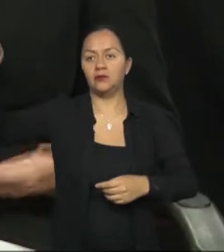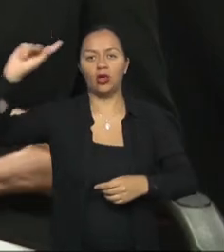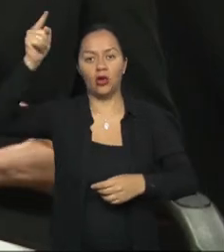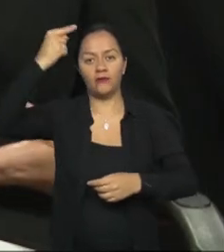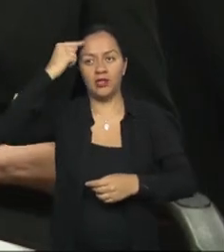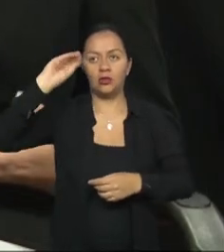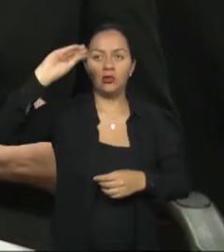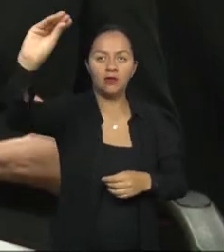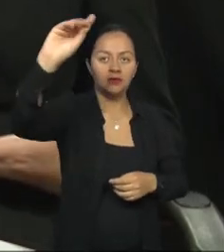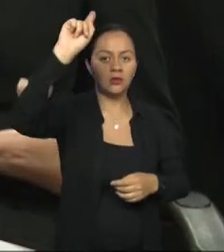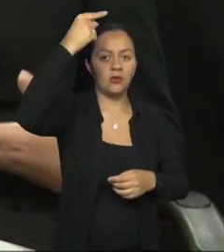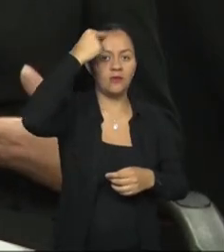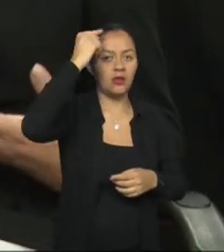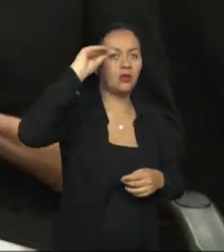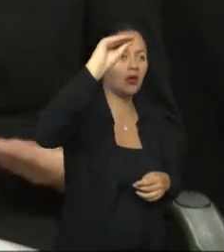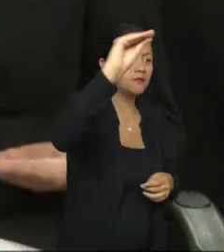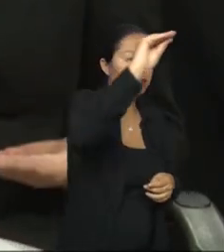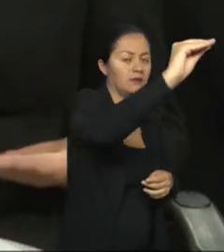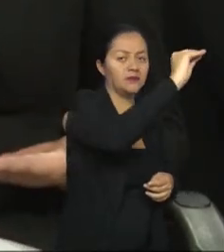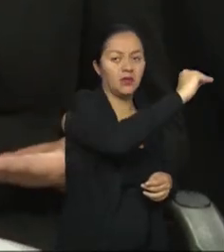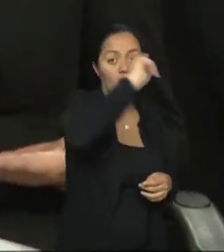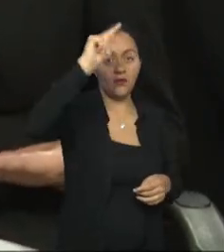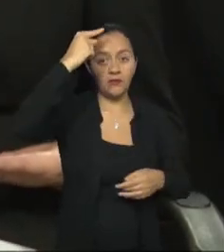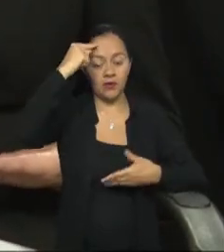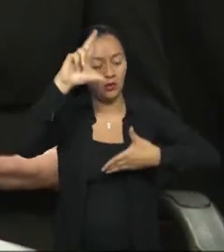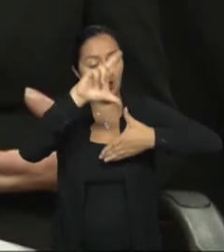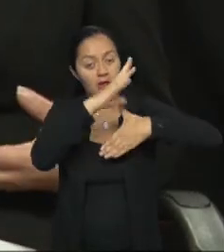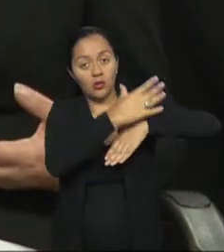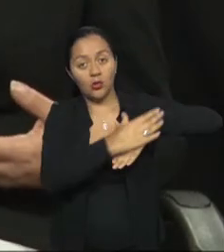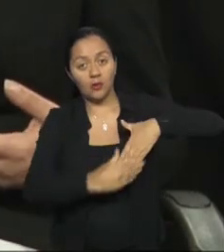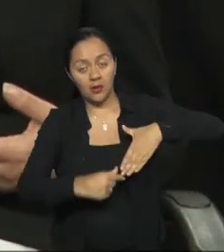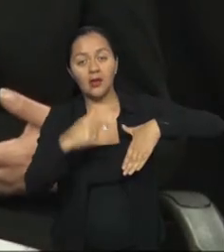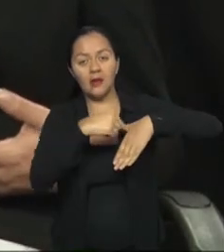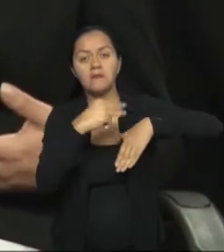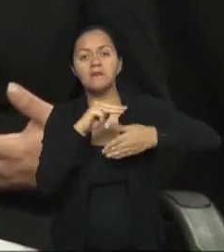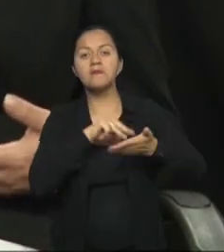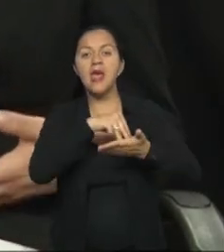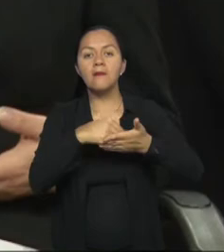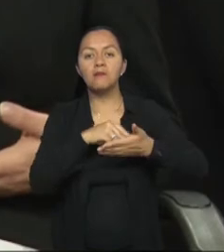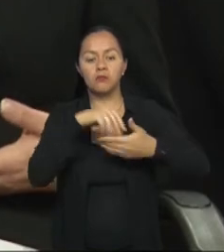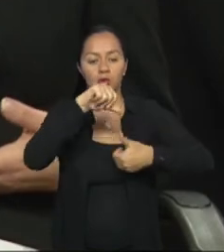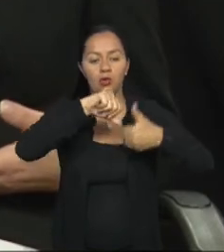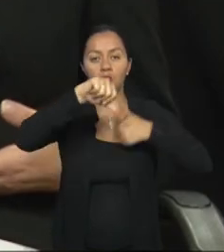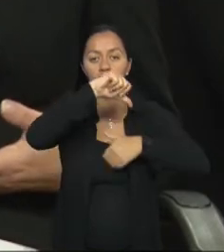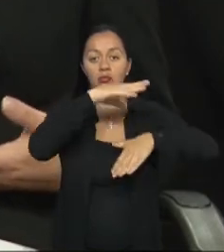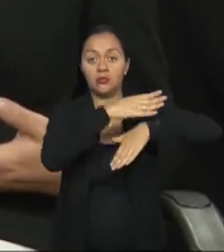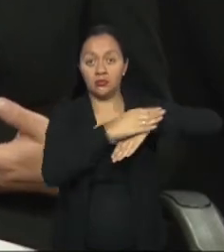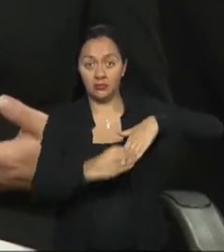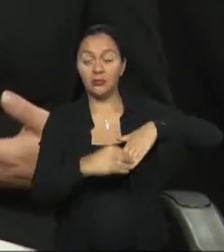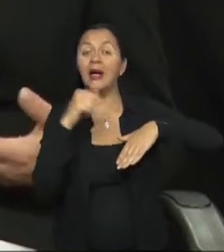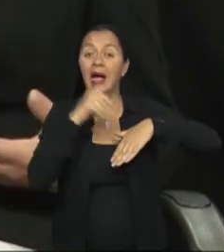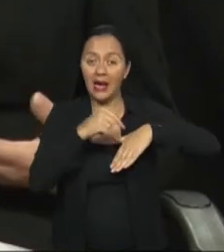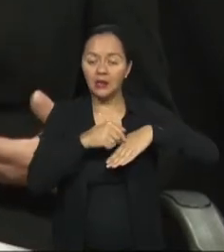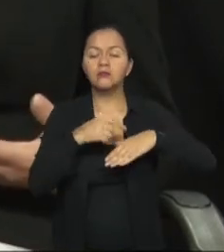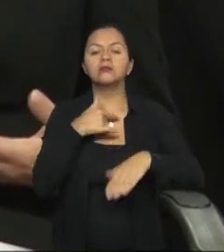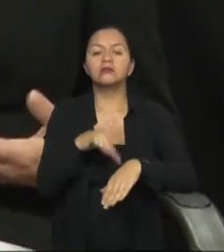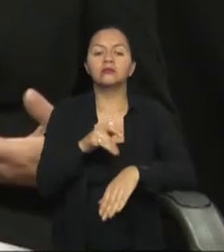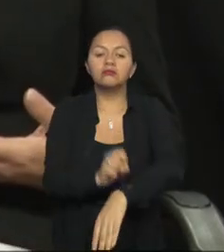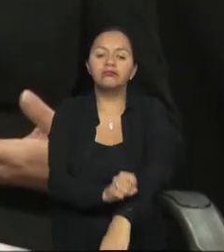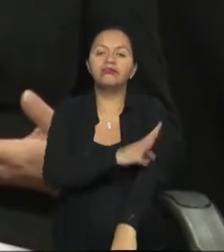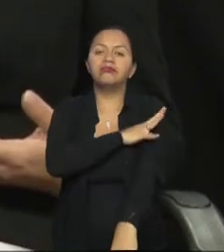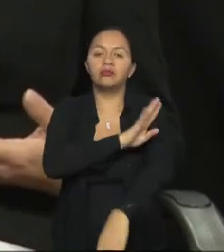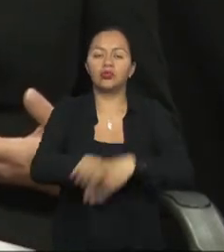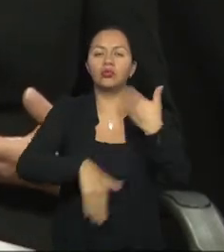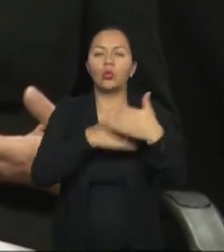donde es una vía para motivar, incentivar, sensibilizar a los gobiernos a la